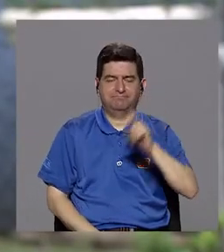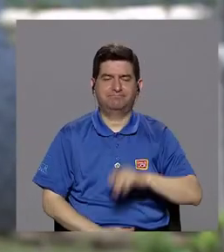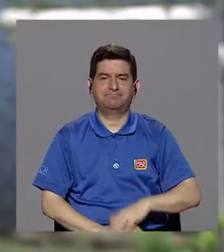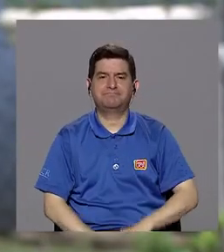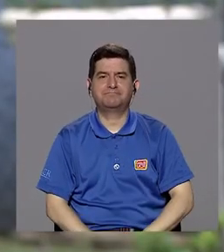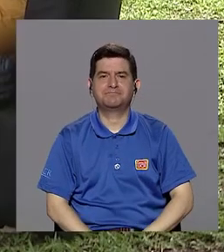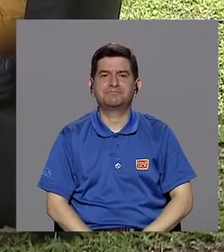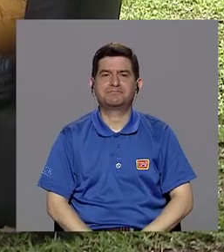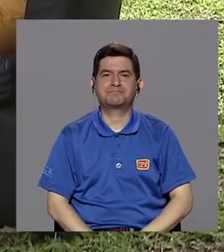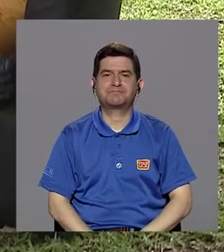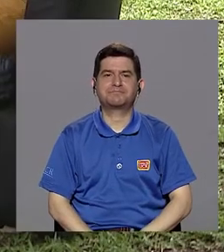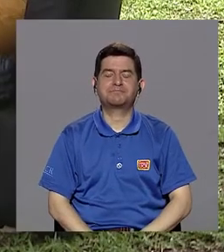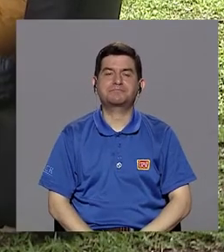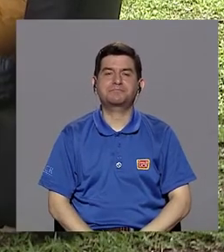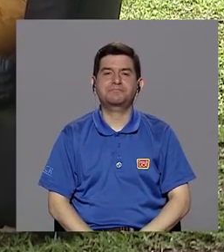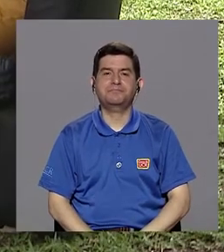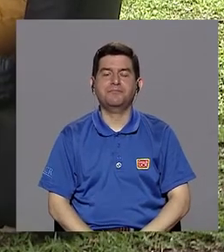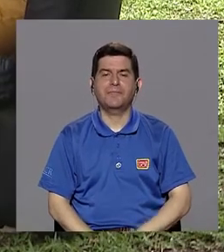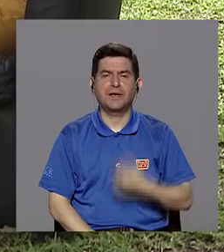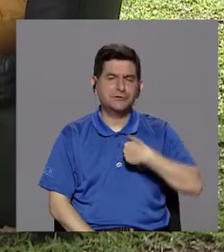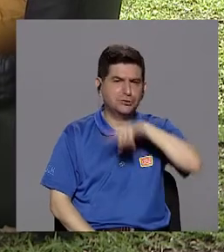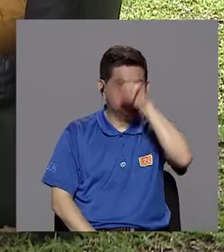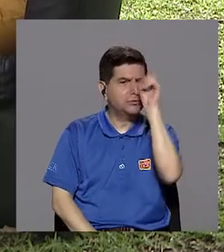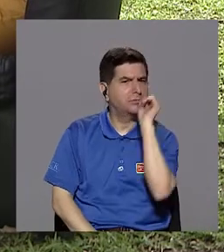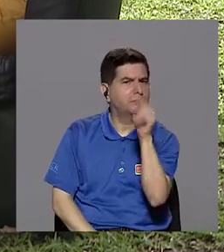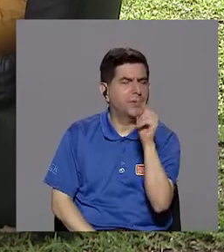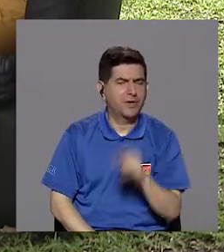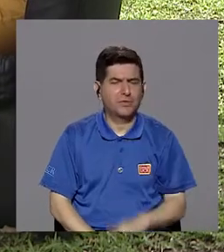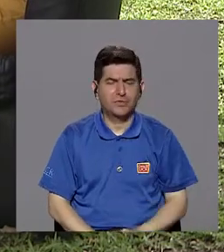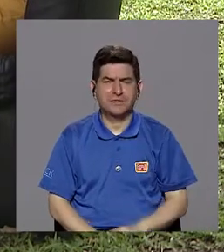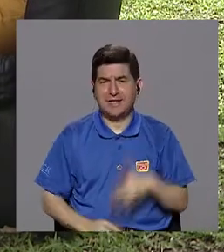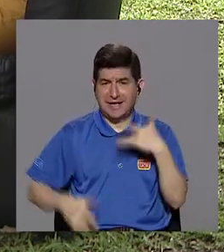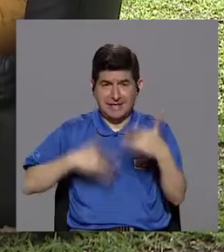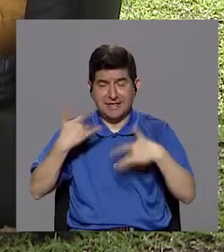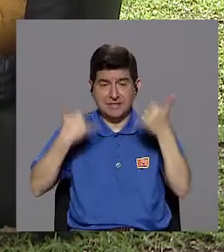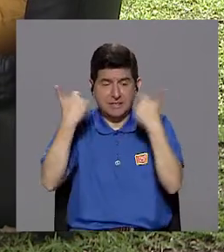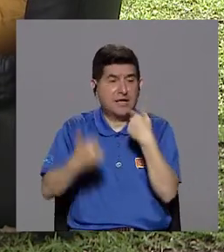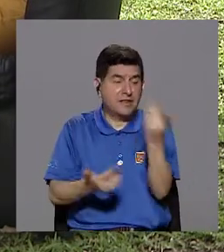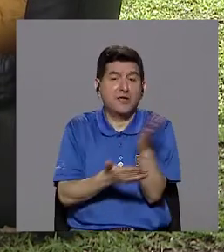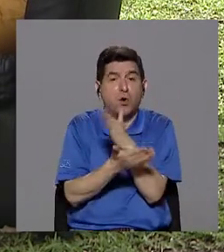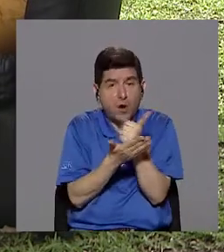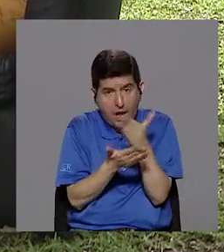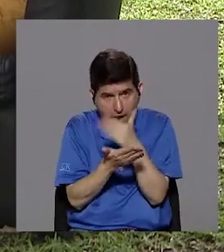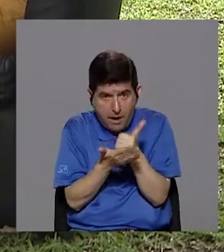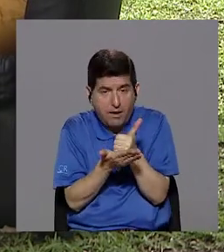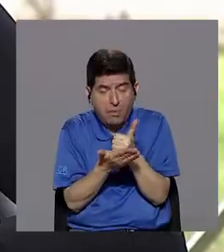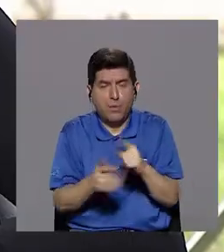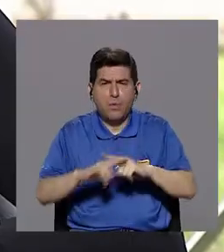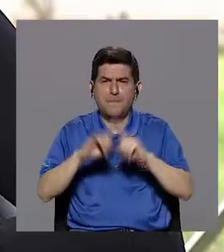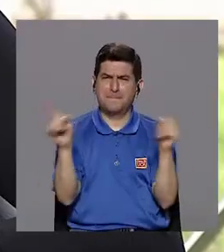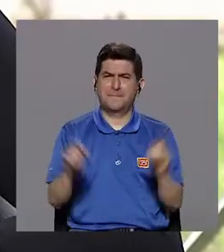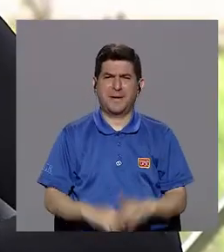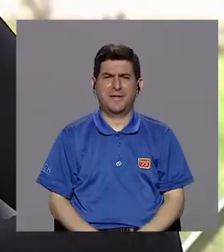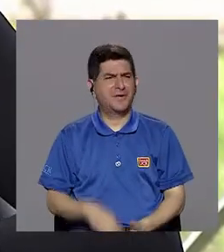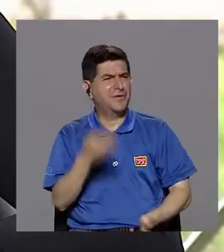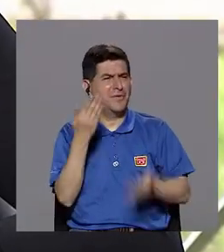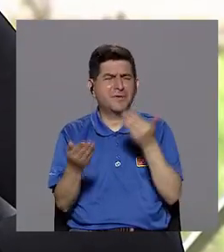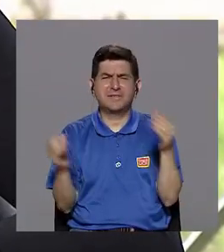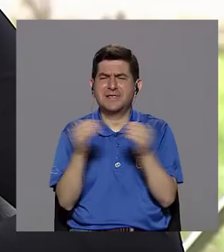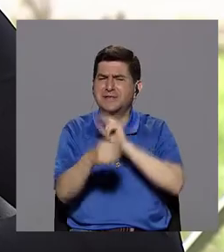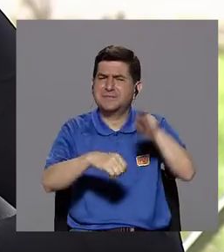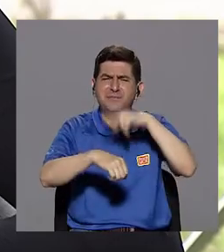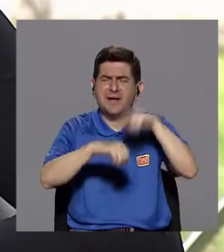Uh-huh, uh-huh. Bueno, yo le iba a preguntar, doctora, acerca de los síntomas. Ya ha mencionado algunos, uh-huh. Pero ¿cuáles como los síntomas